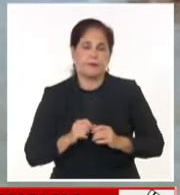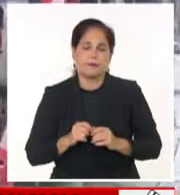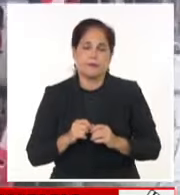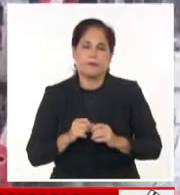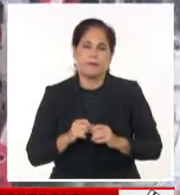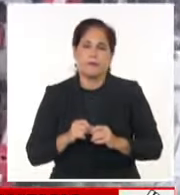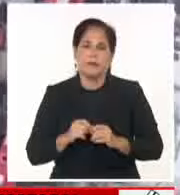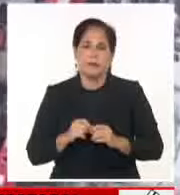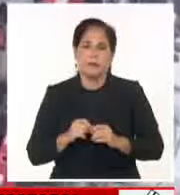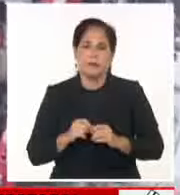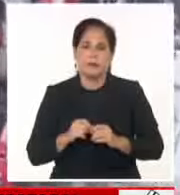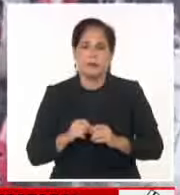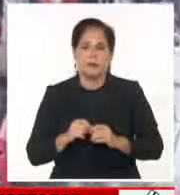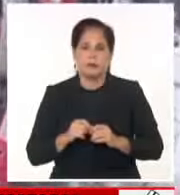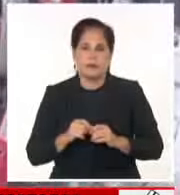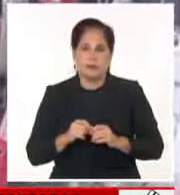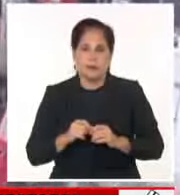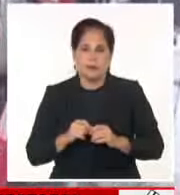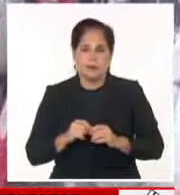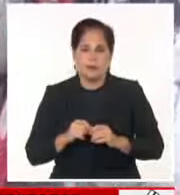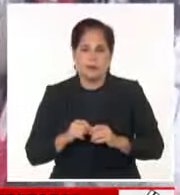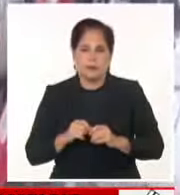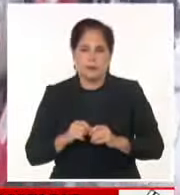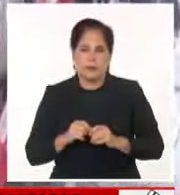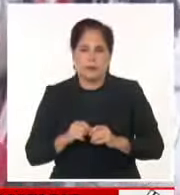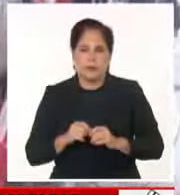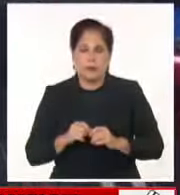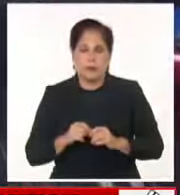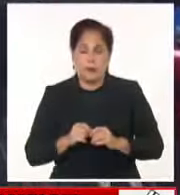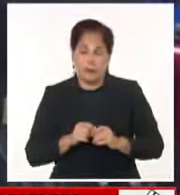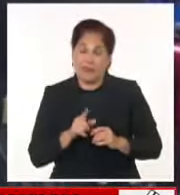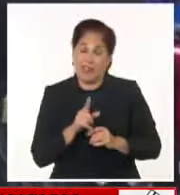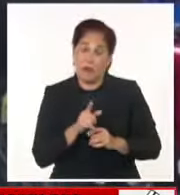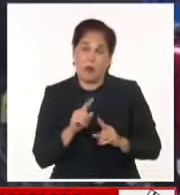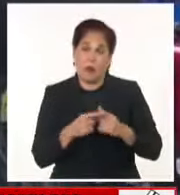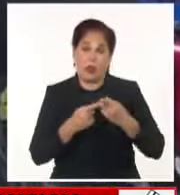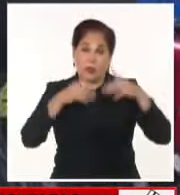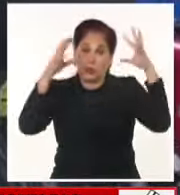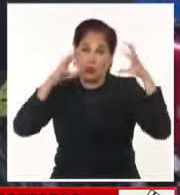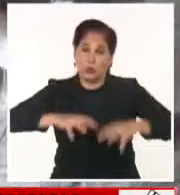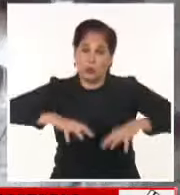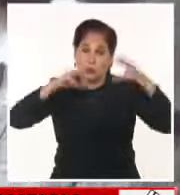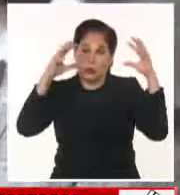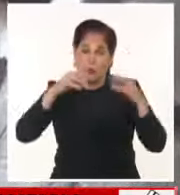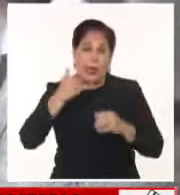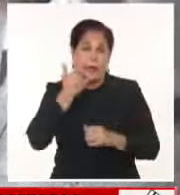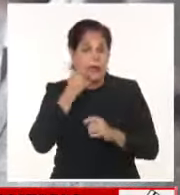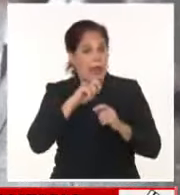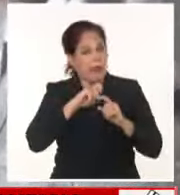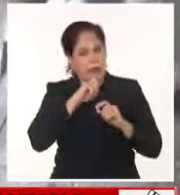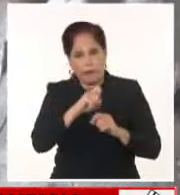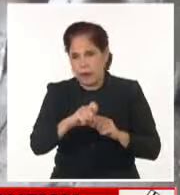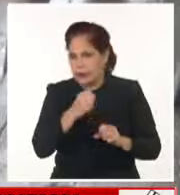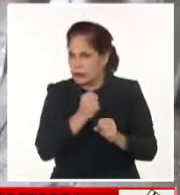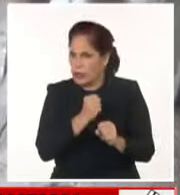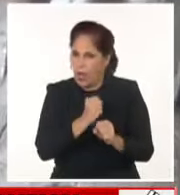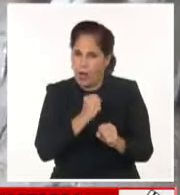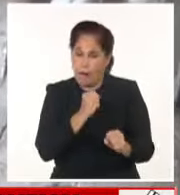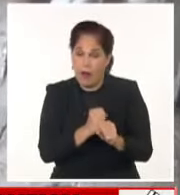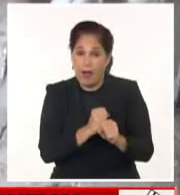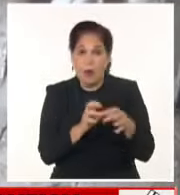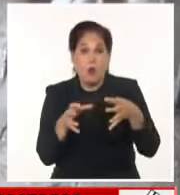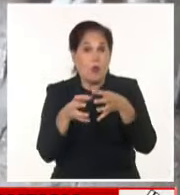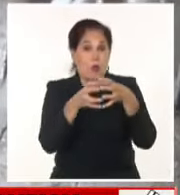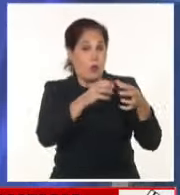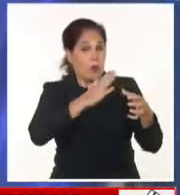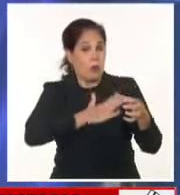Visión. Ni la pertina lluvia impide que trabajadores de la empresa de telecomunicaciones de Las Tunas continúen restableciendo